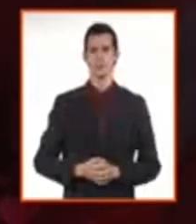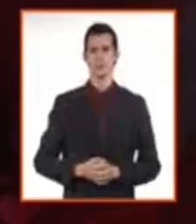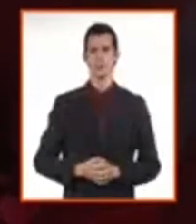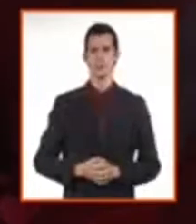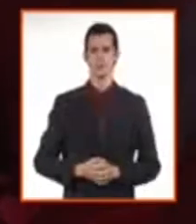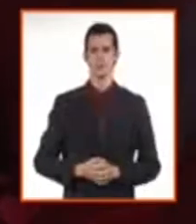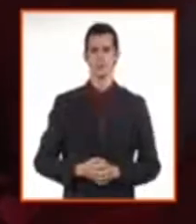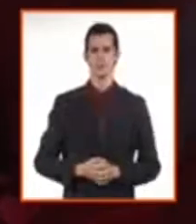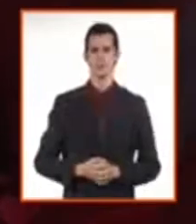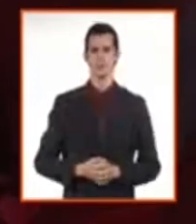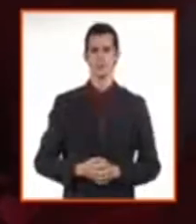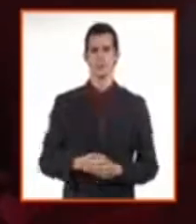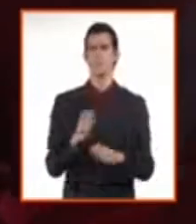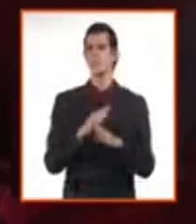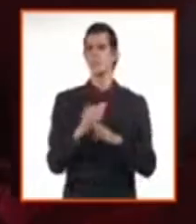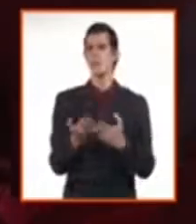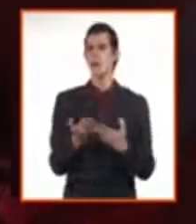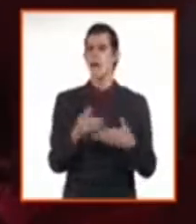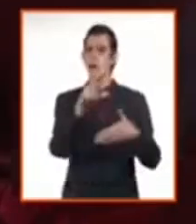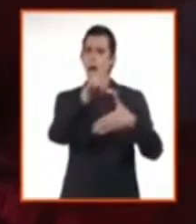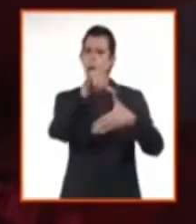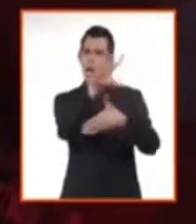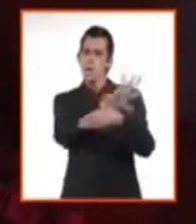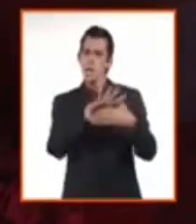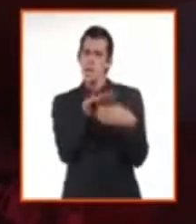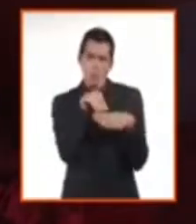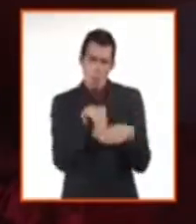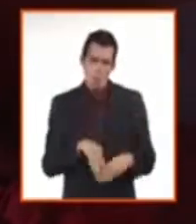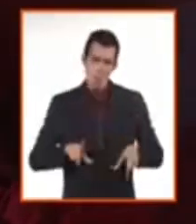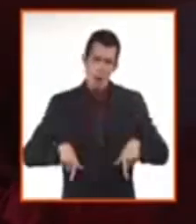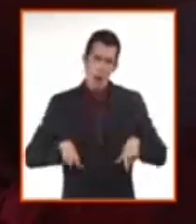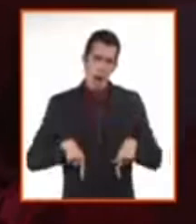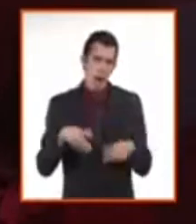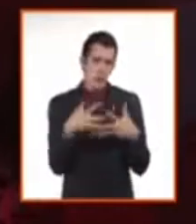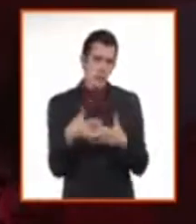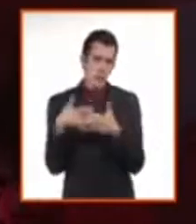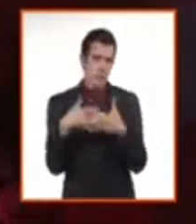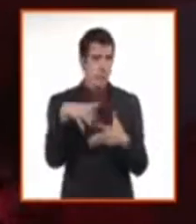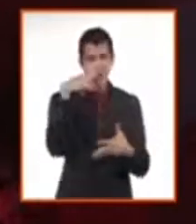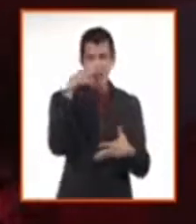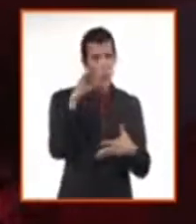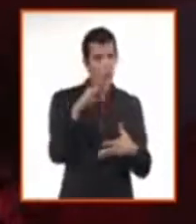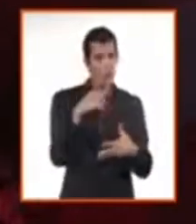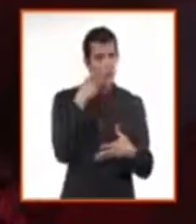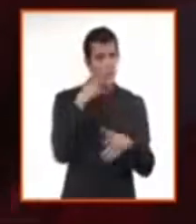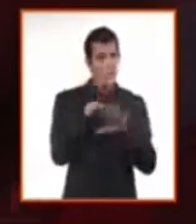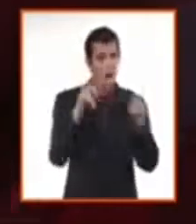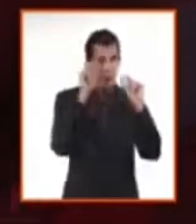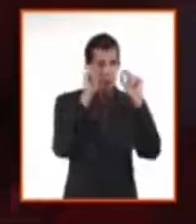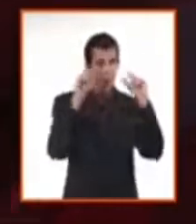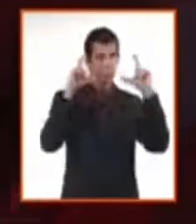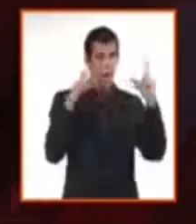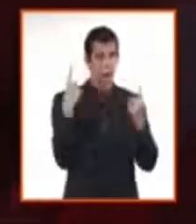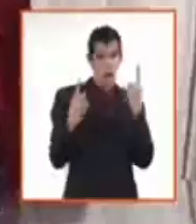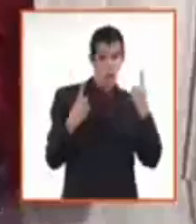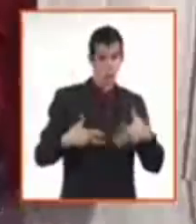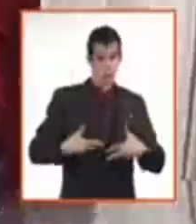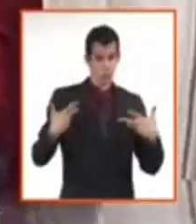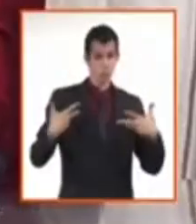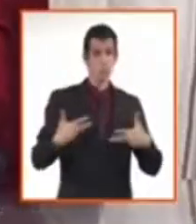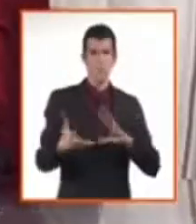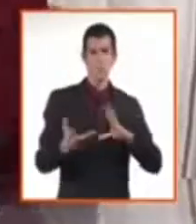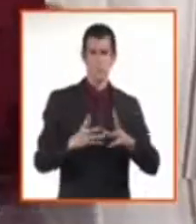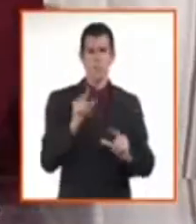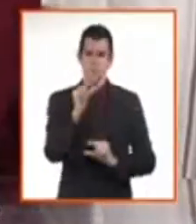importantes en términos políticos económicos de peso en esta región mira como tú decías al principio no ha habido